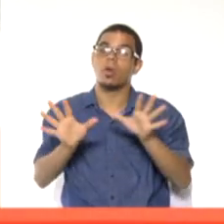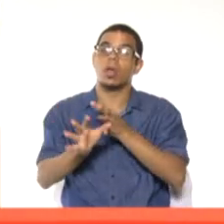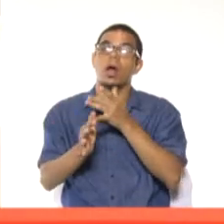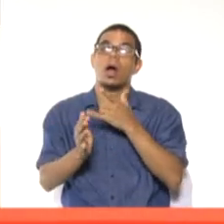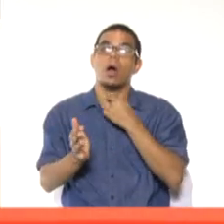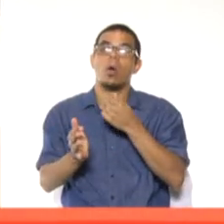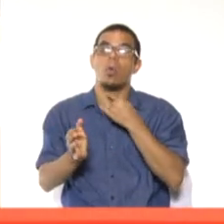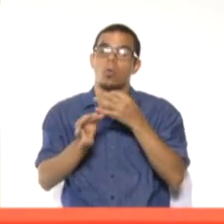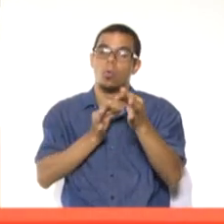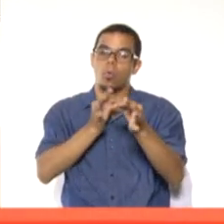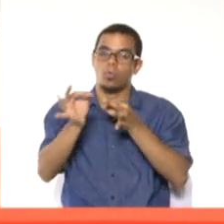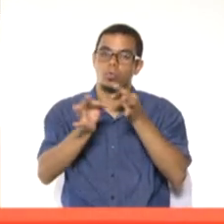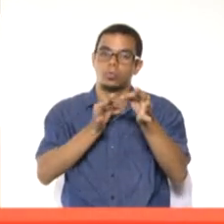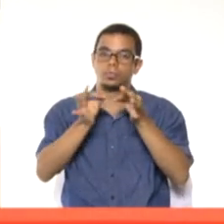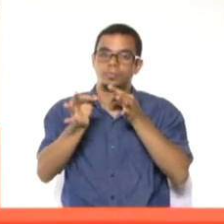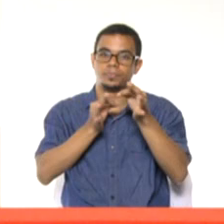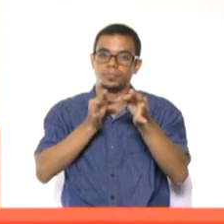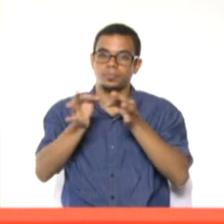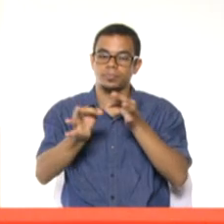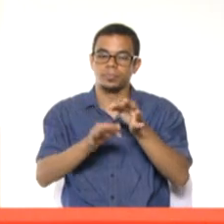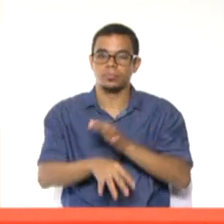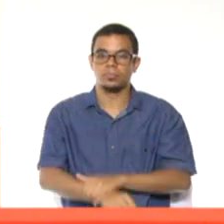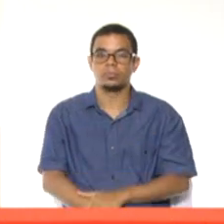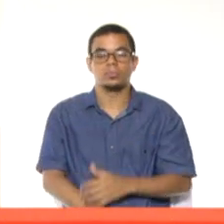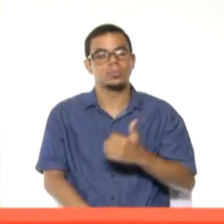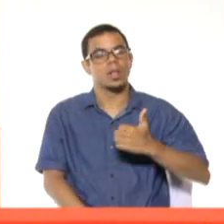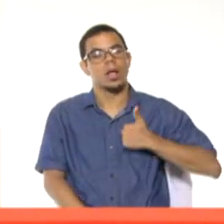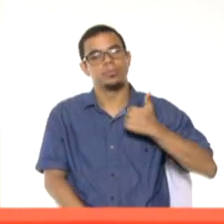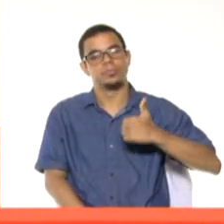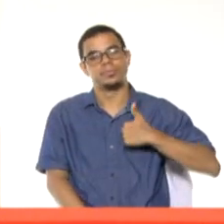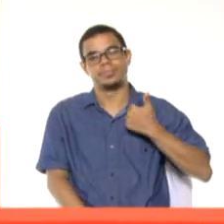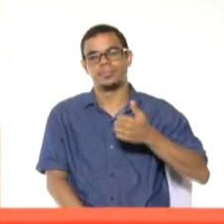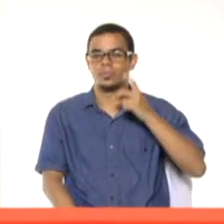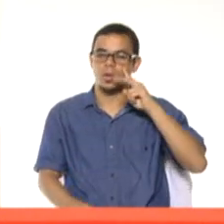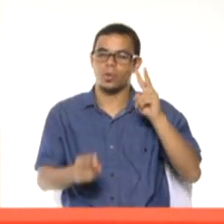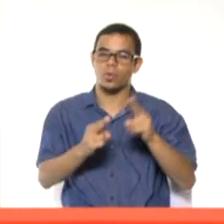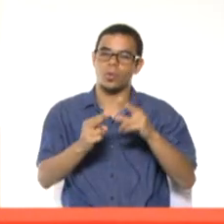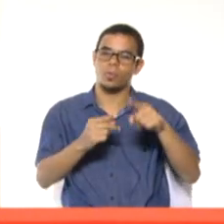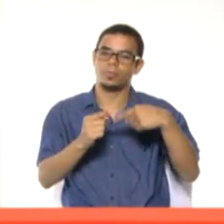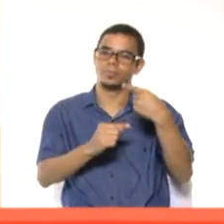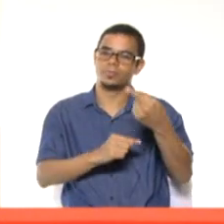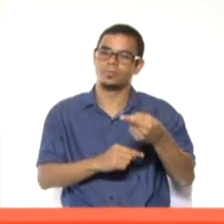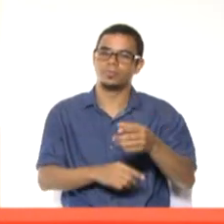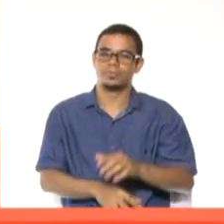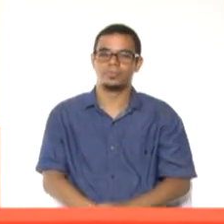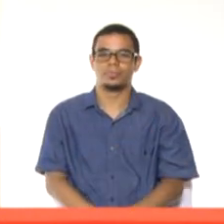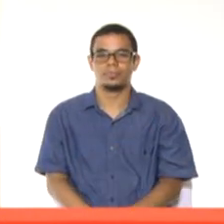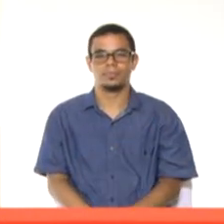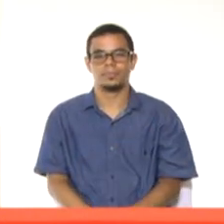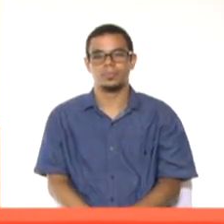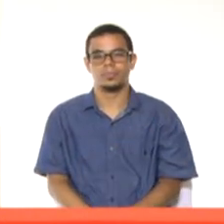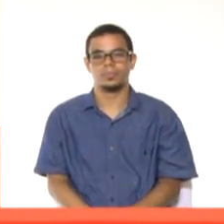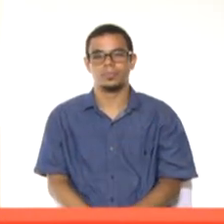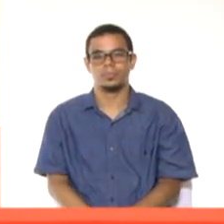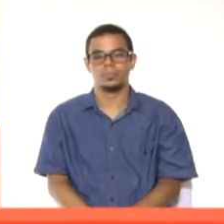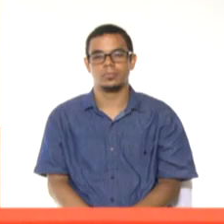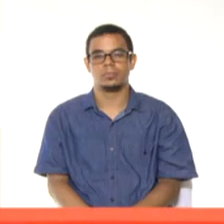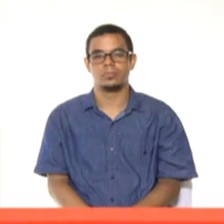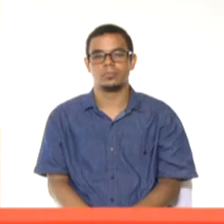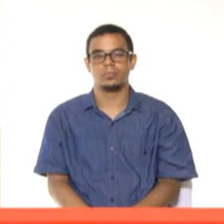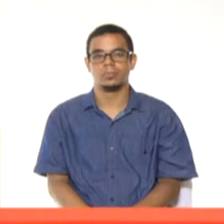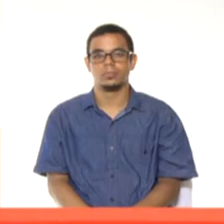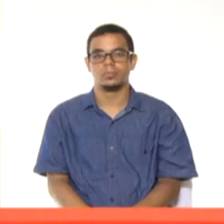la explicación de la tarde de hoy, espero que haya sido productiva y nos vemos hasta la próxima semana.